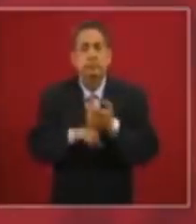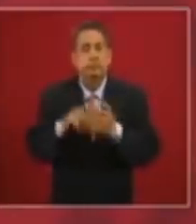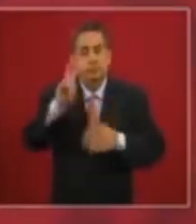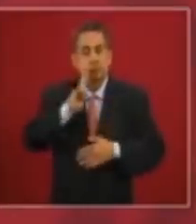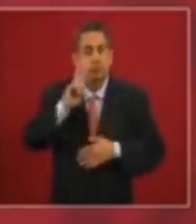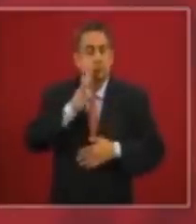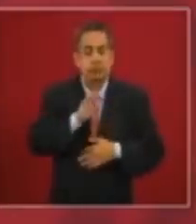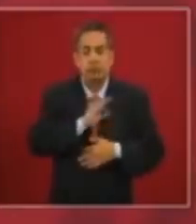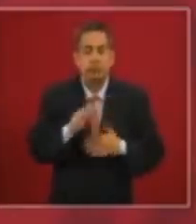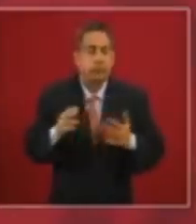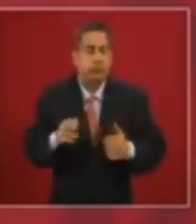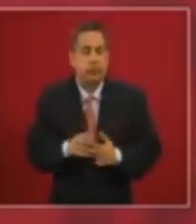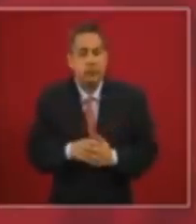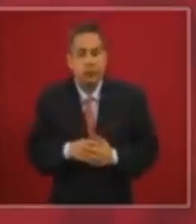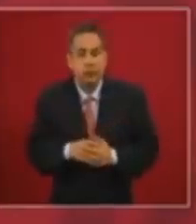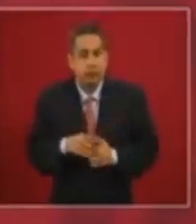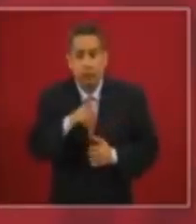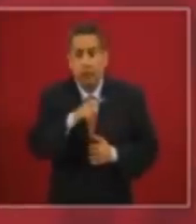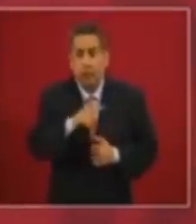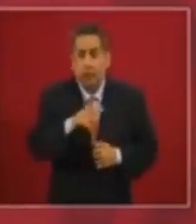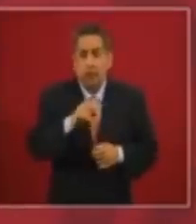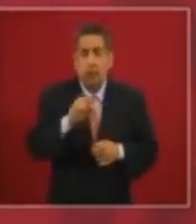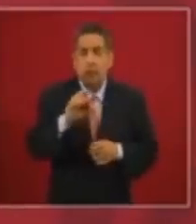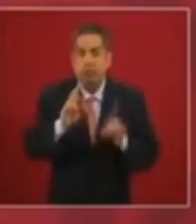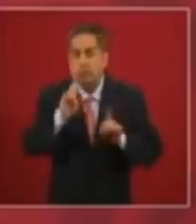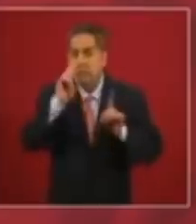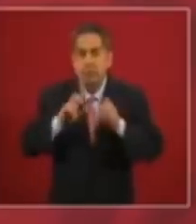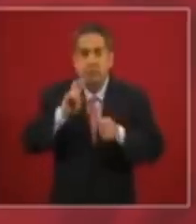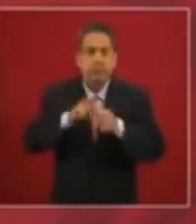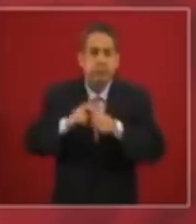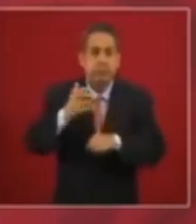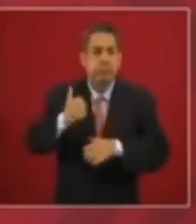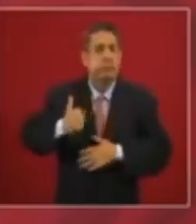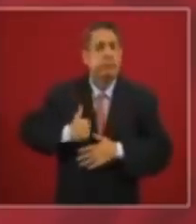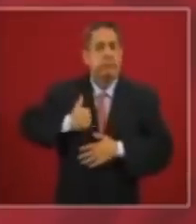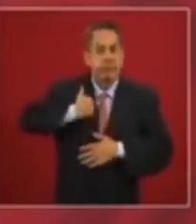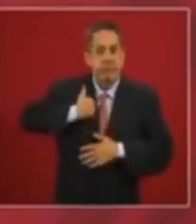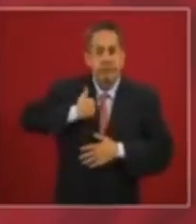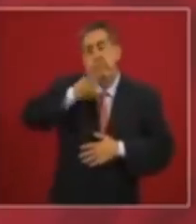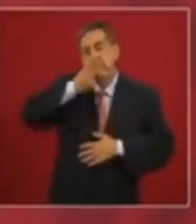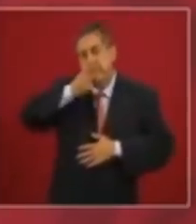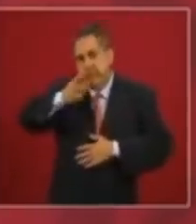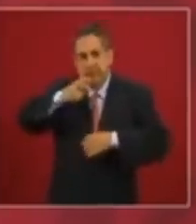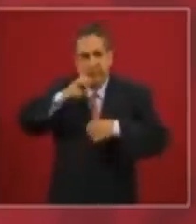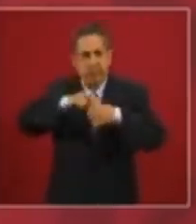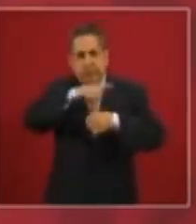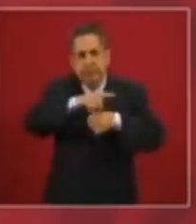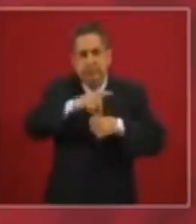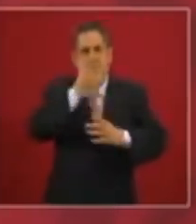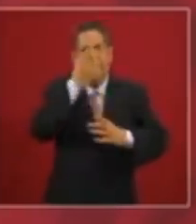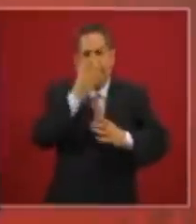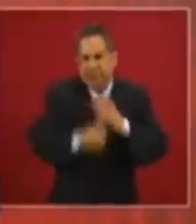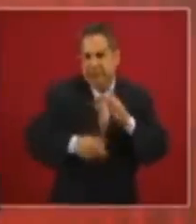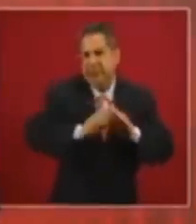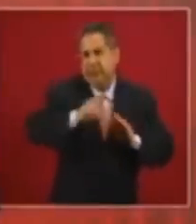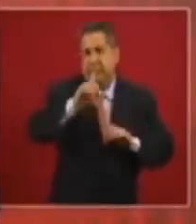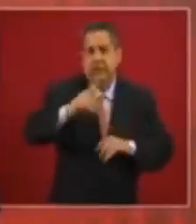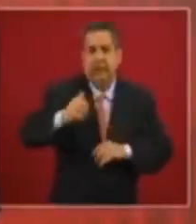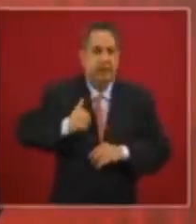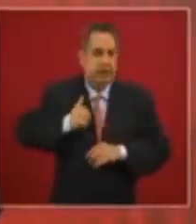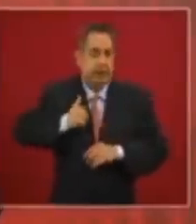estaba en Canadá. Esa era la información que se tenía,